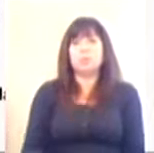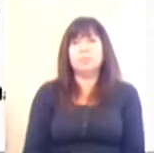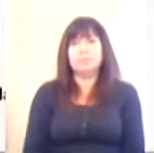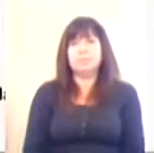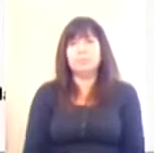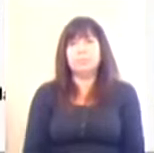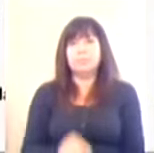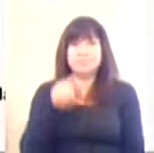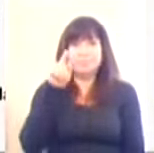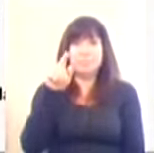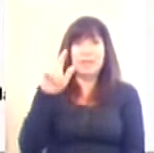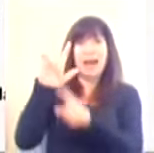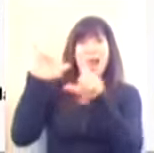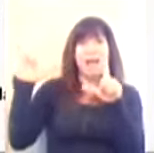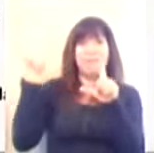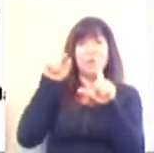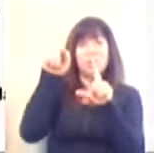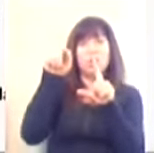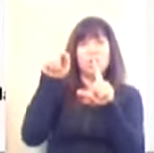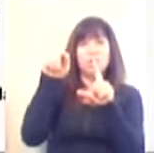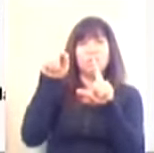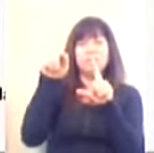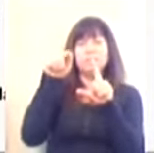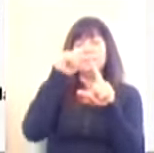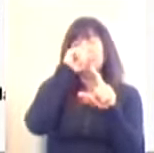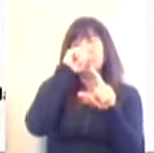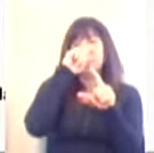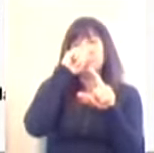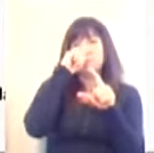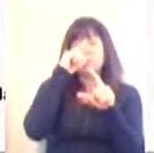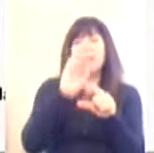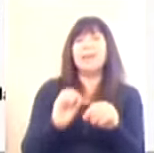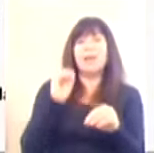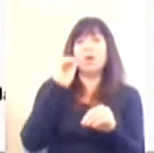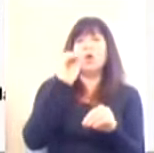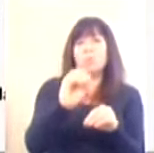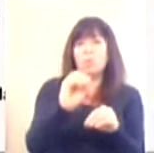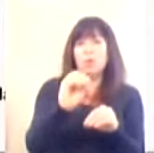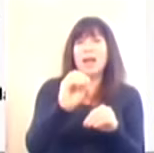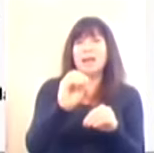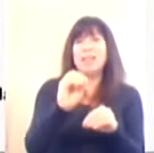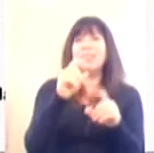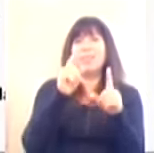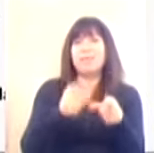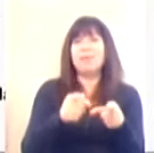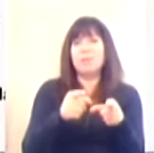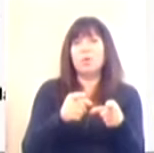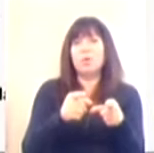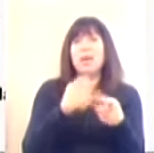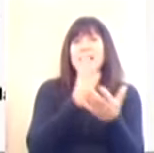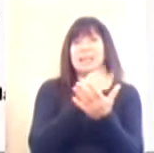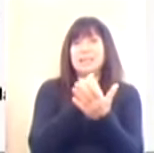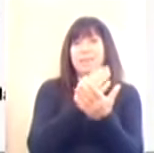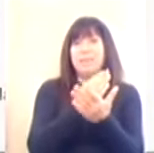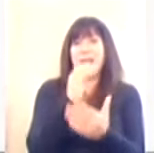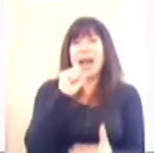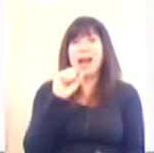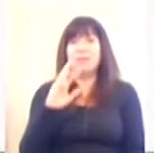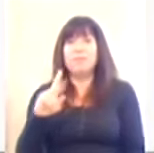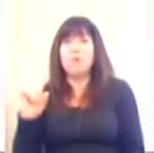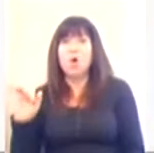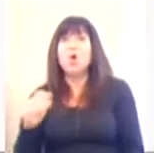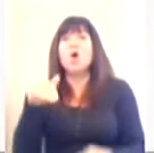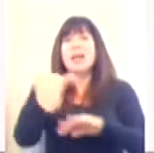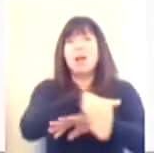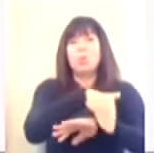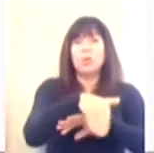Y esto se traduce, por lo tanto, en incorporar e integrar en la estrategia de carbono neutralidad estos factores,